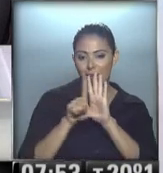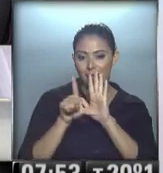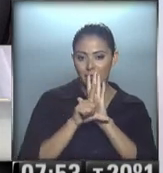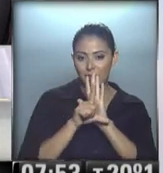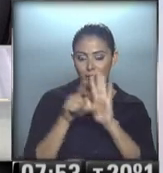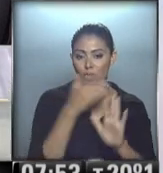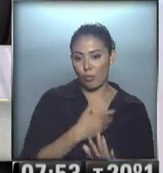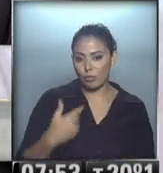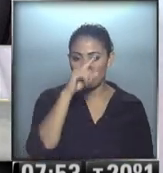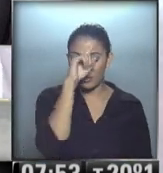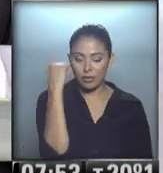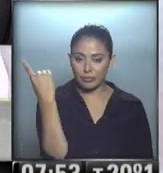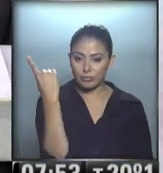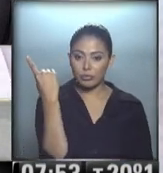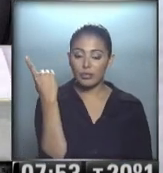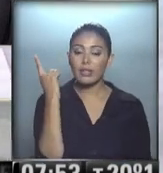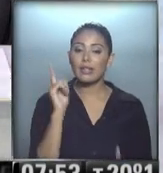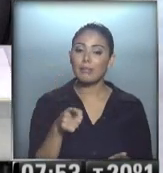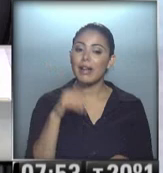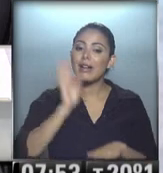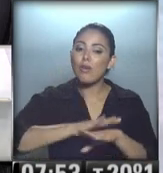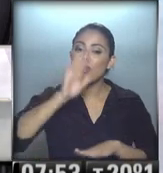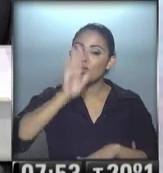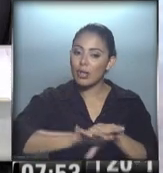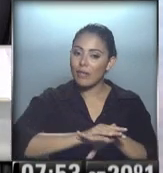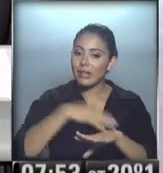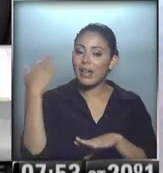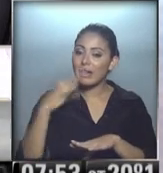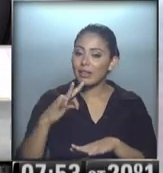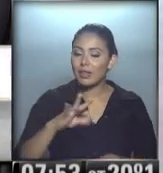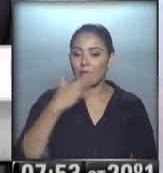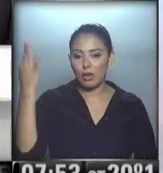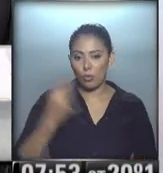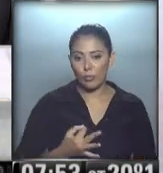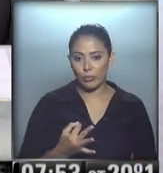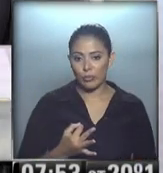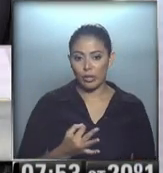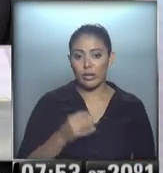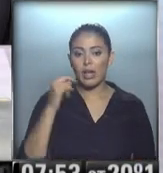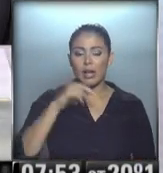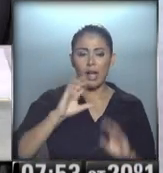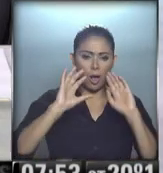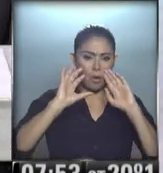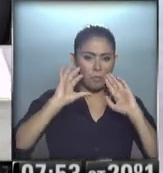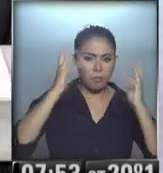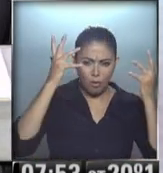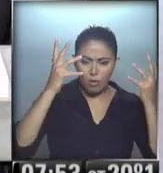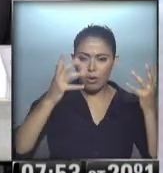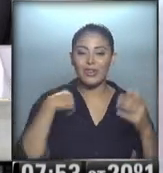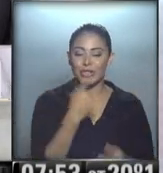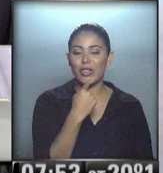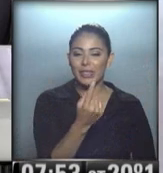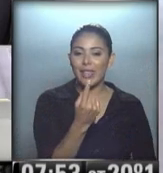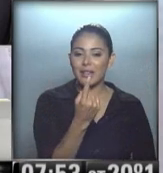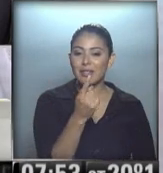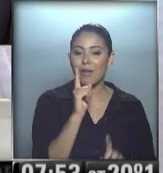Estado Nacional, tiene responsabilidades que hay que cumplirlas. Acá los enojos y lo como decimos